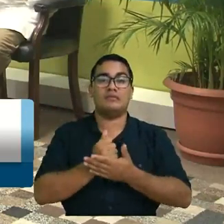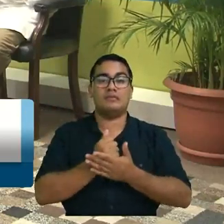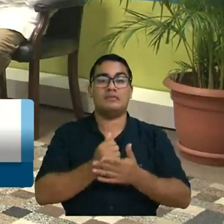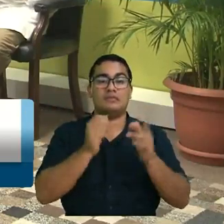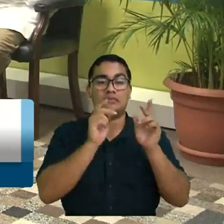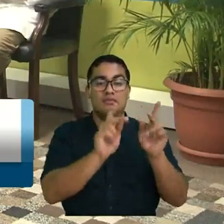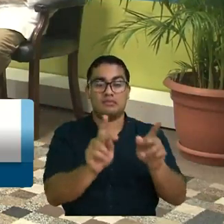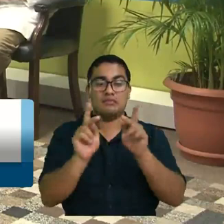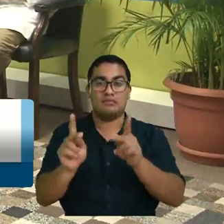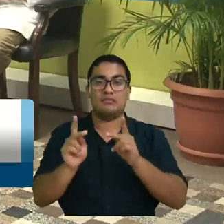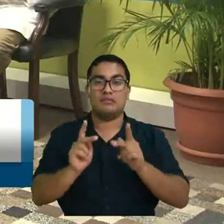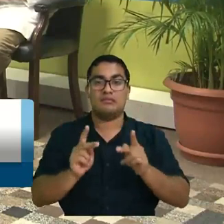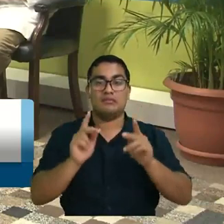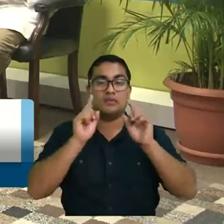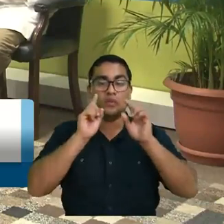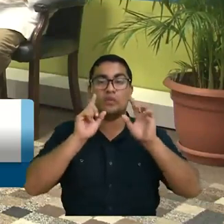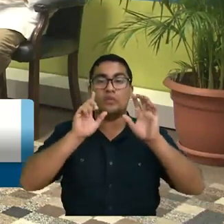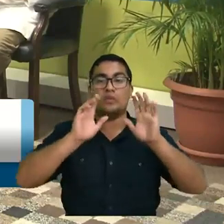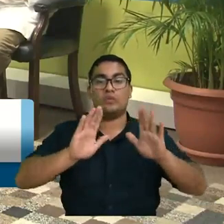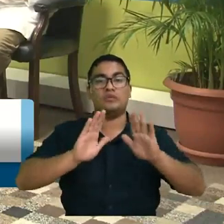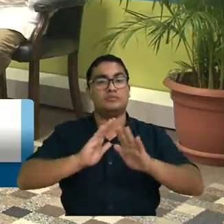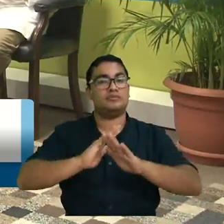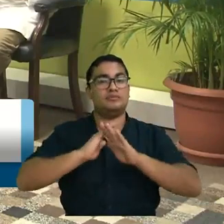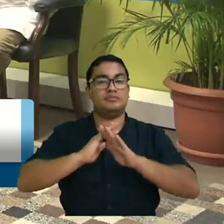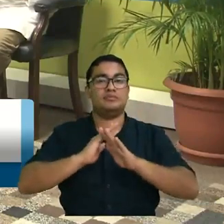gente se proteja un poco más,